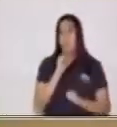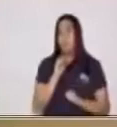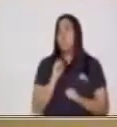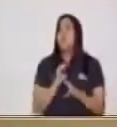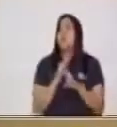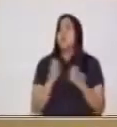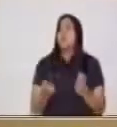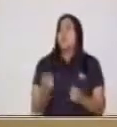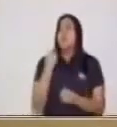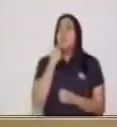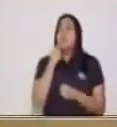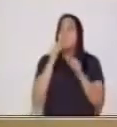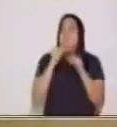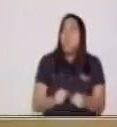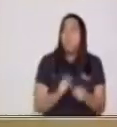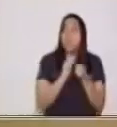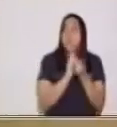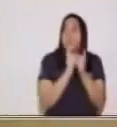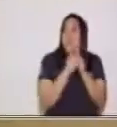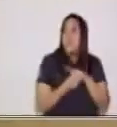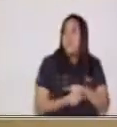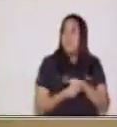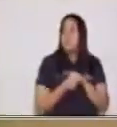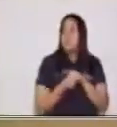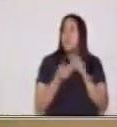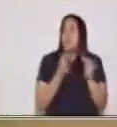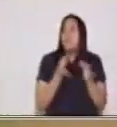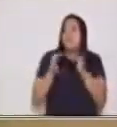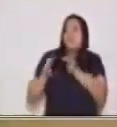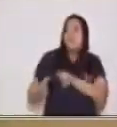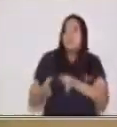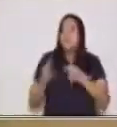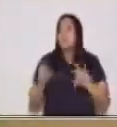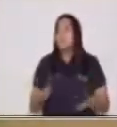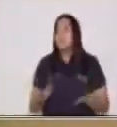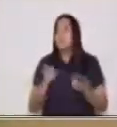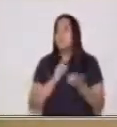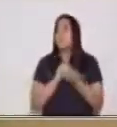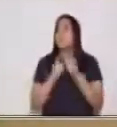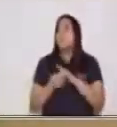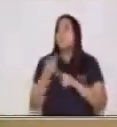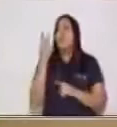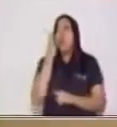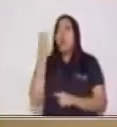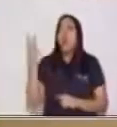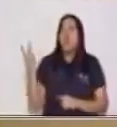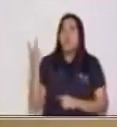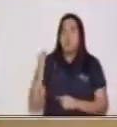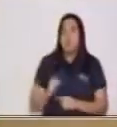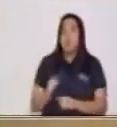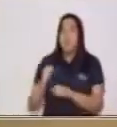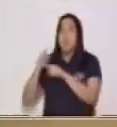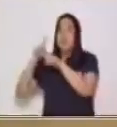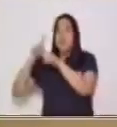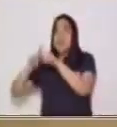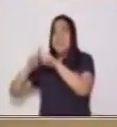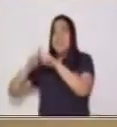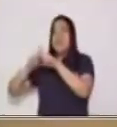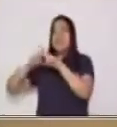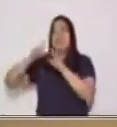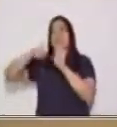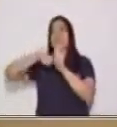valor y, vamos a sustituir por lo que hemos encontrado acá. Lo colocamos